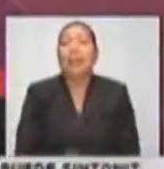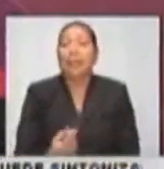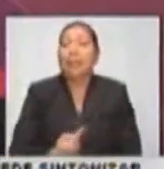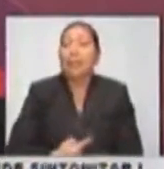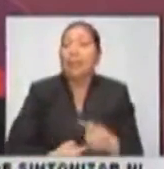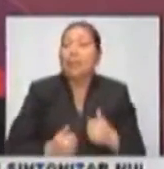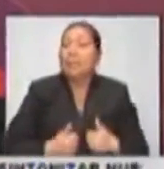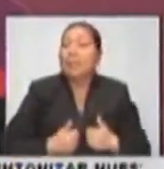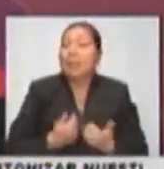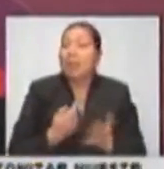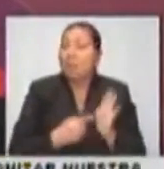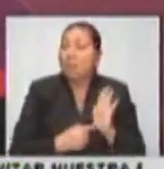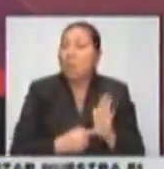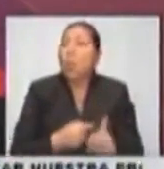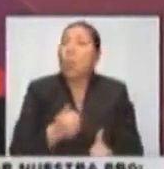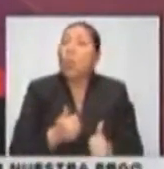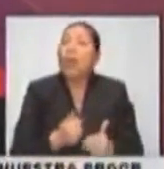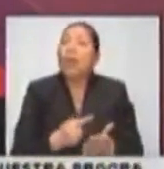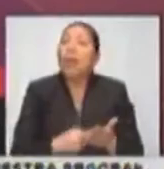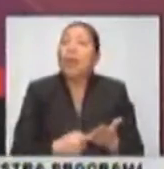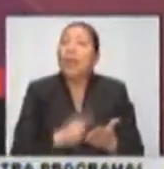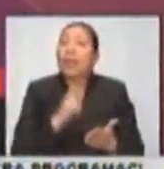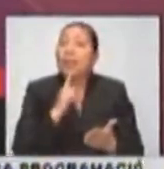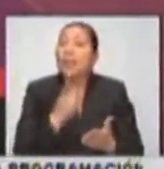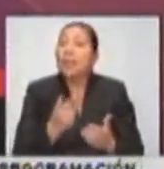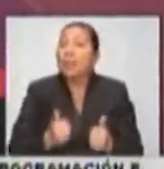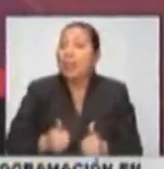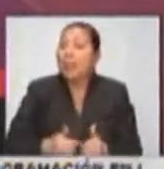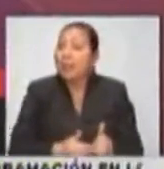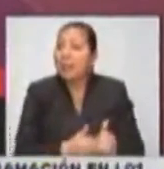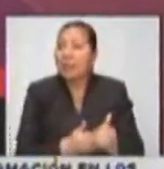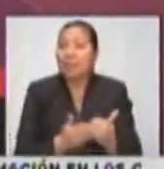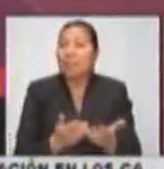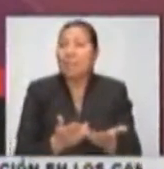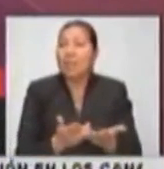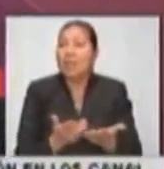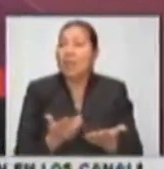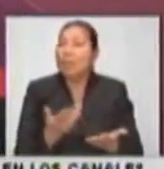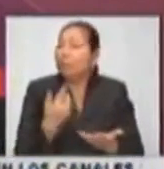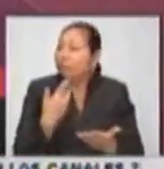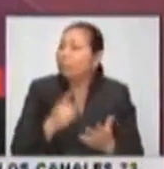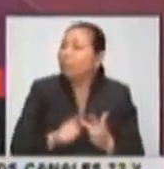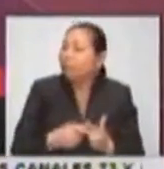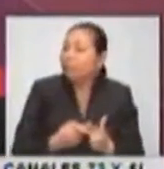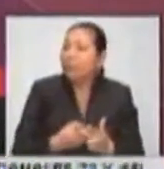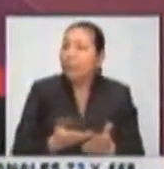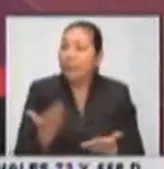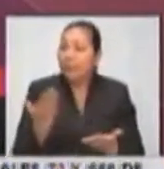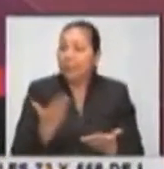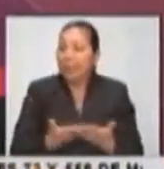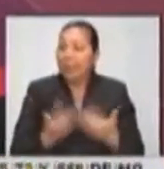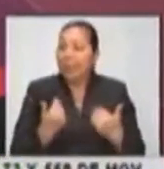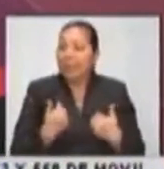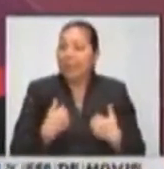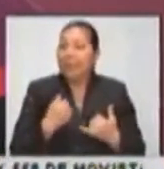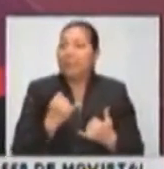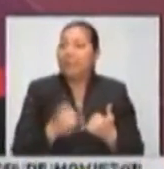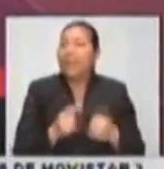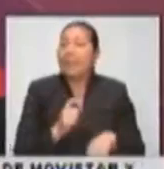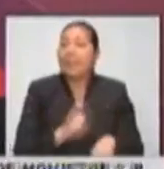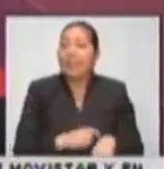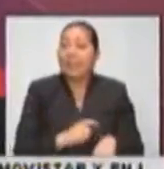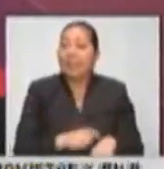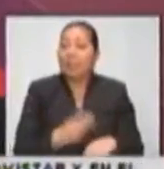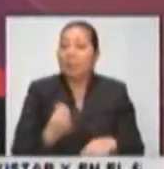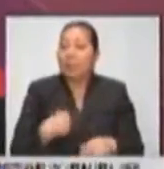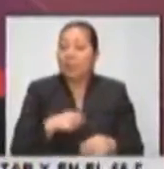venido adhiriendo, después vamos a mostrar en cuáles ya estamos, en cuáles estamos en camino, en cuáles todavía está recién empezando, como algunos temas que sí demoran más tiempo, ¿no es cierto?,